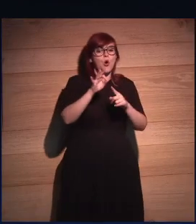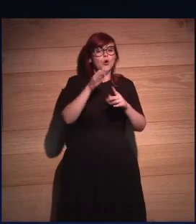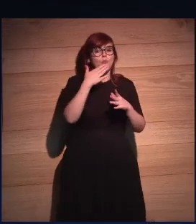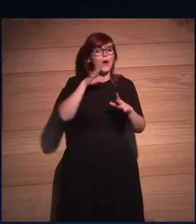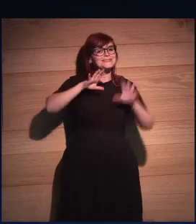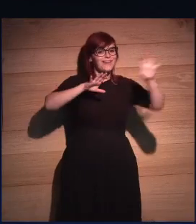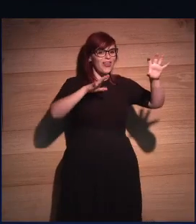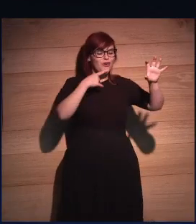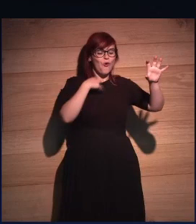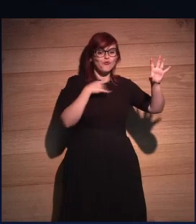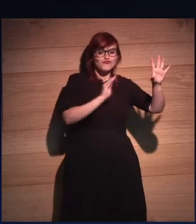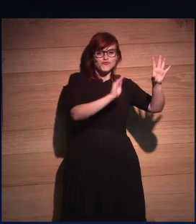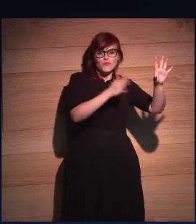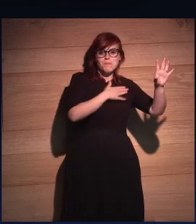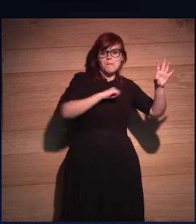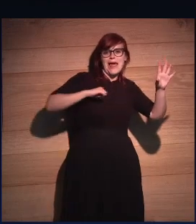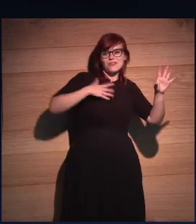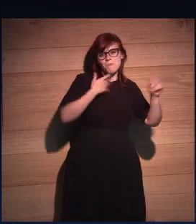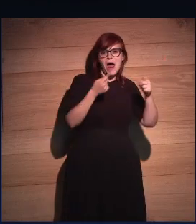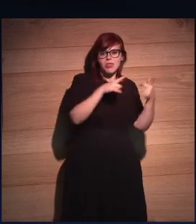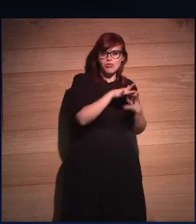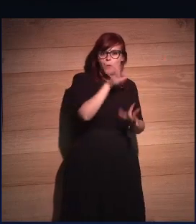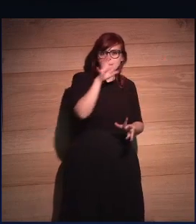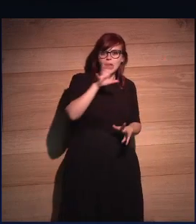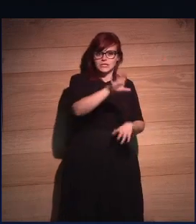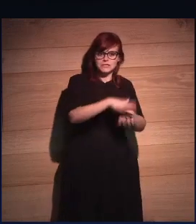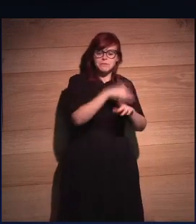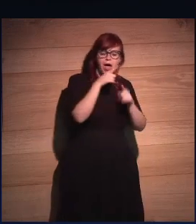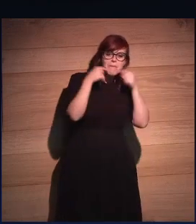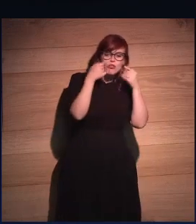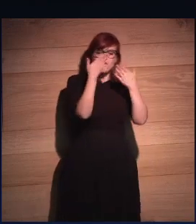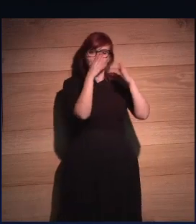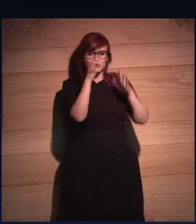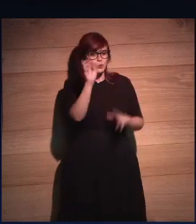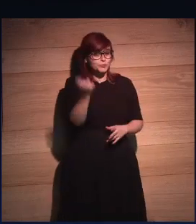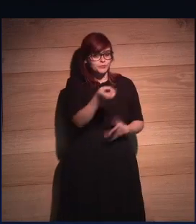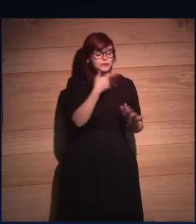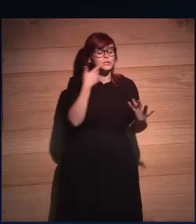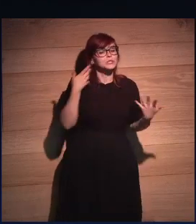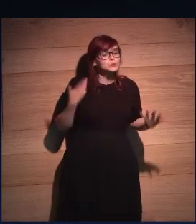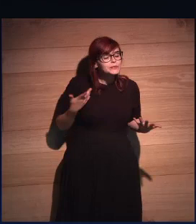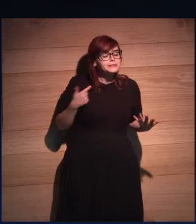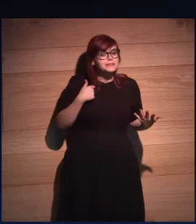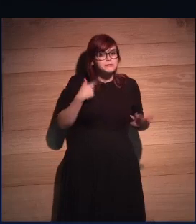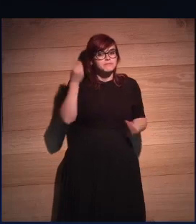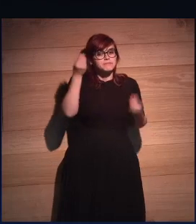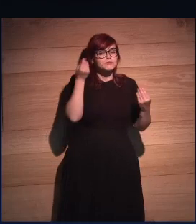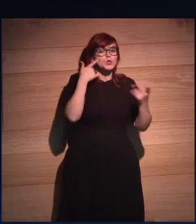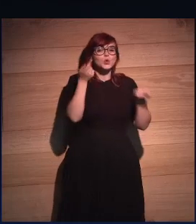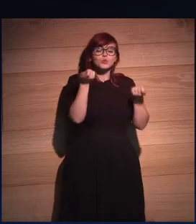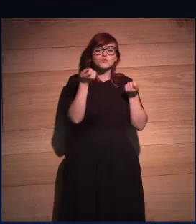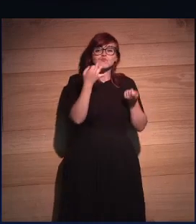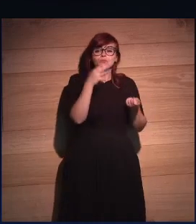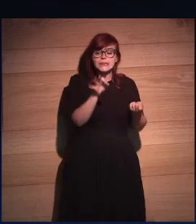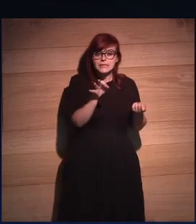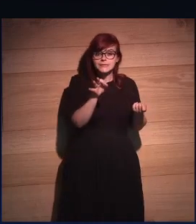independiente de Facebook. Yo no sé hasta qué punto se puede acceder a regular ese tipo